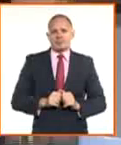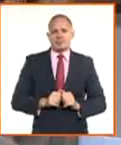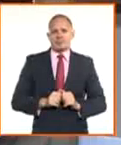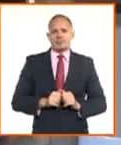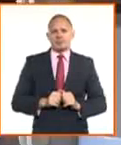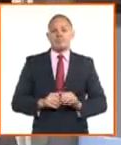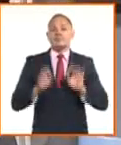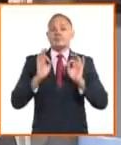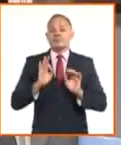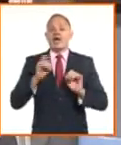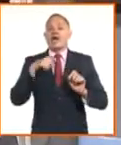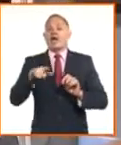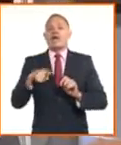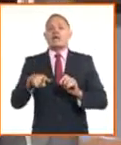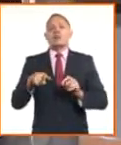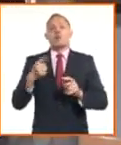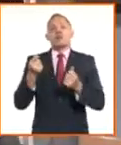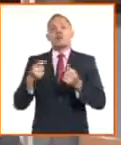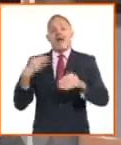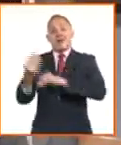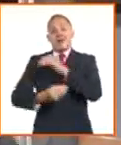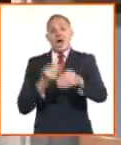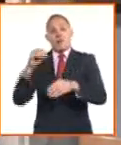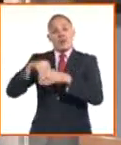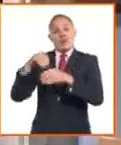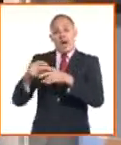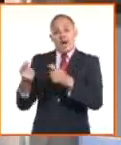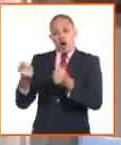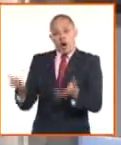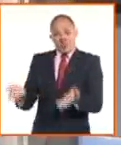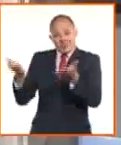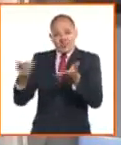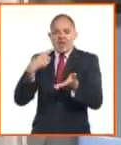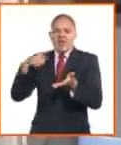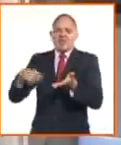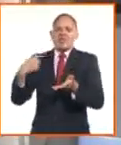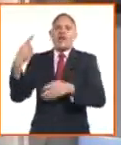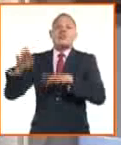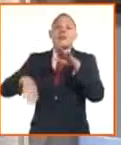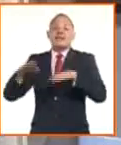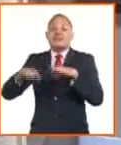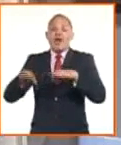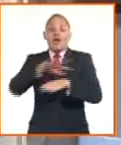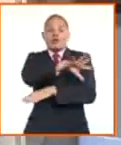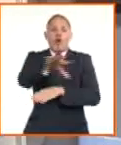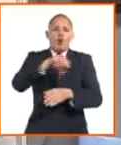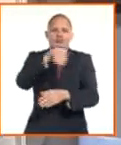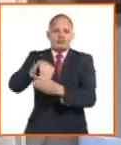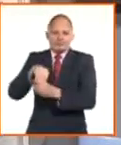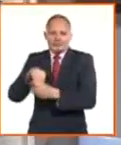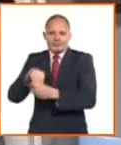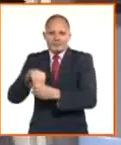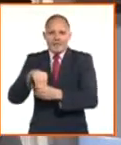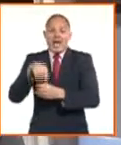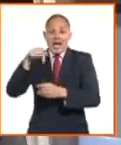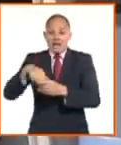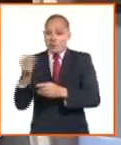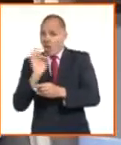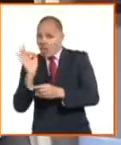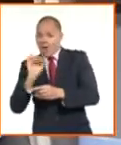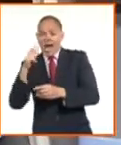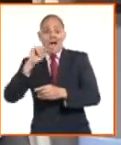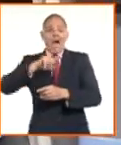todas las transacciones de la economía. Y por lo tanto, esas transacciones hoy no están insertadas en el mercado cambiario. O sea, es un primer